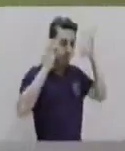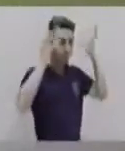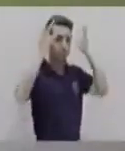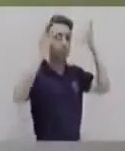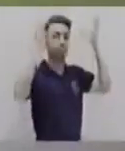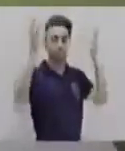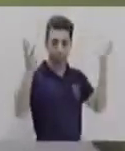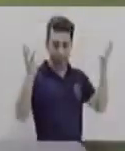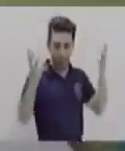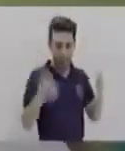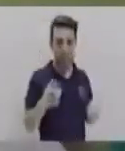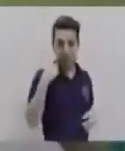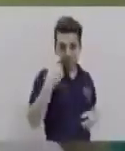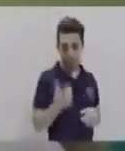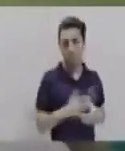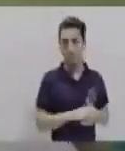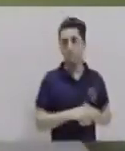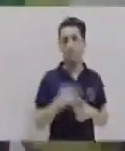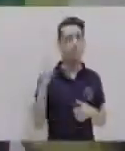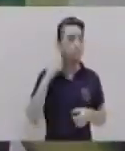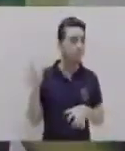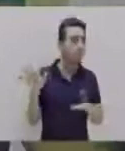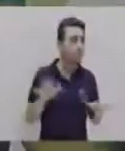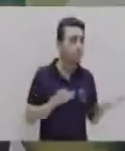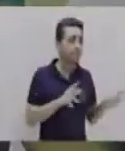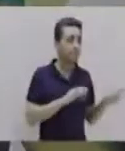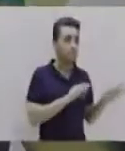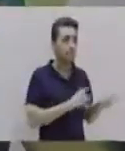conocimientos. Bueno, ¿a qué te suena esta melodía?